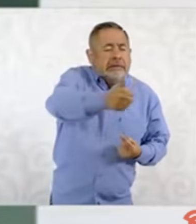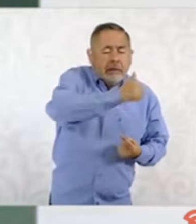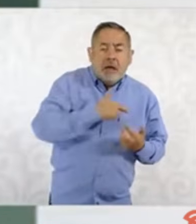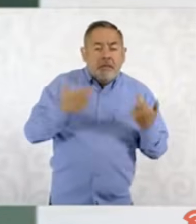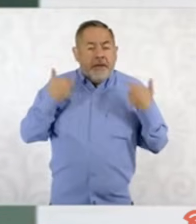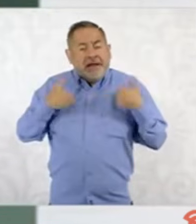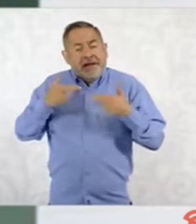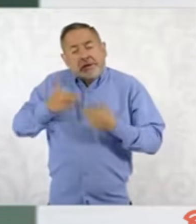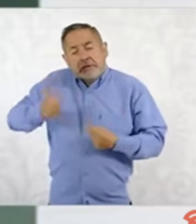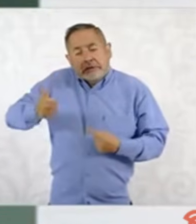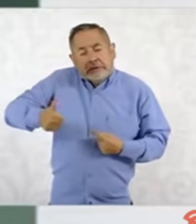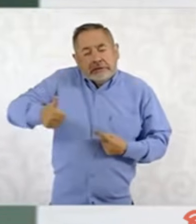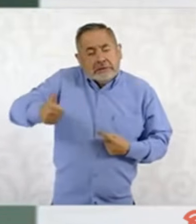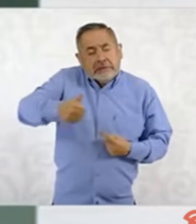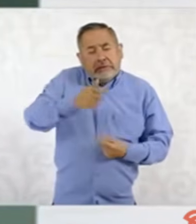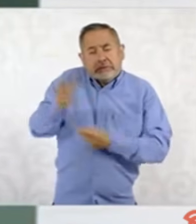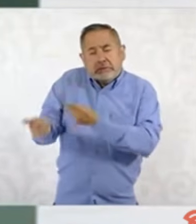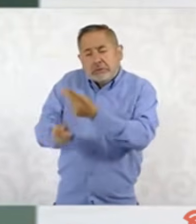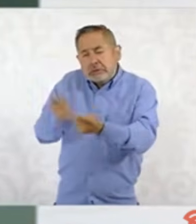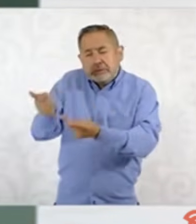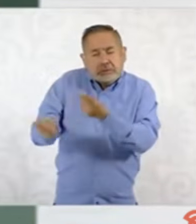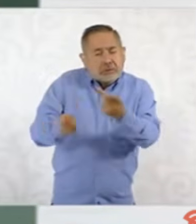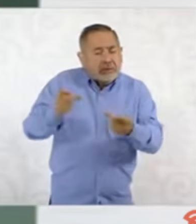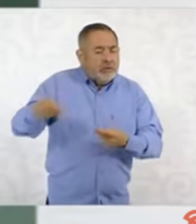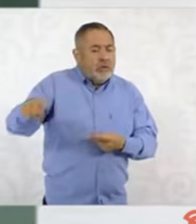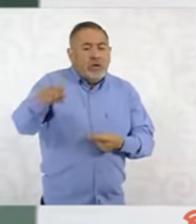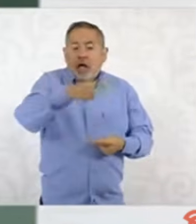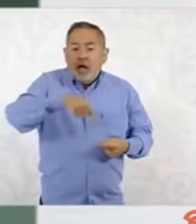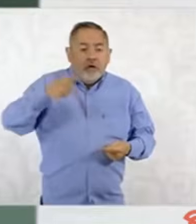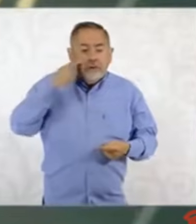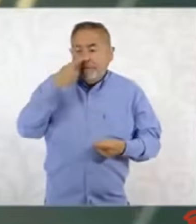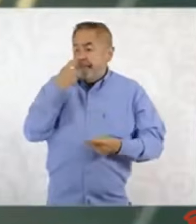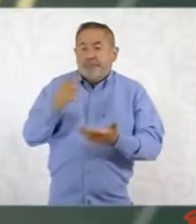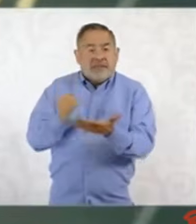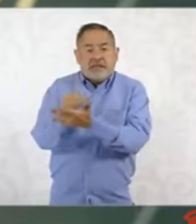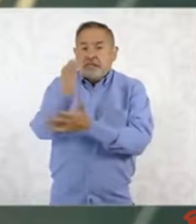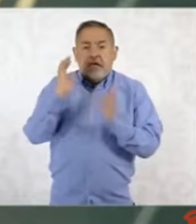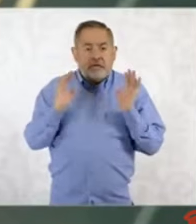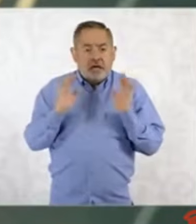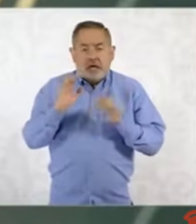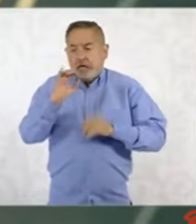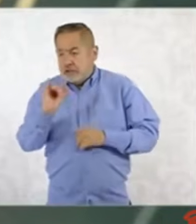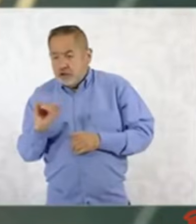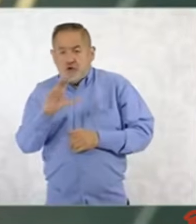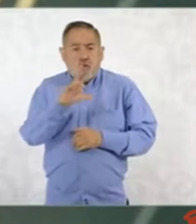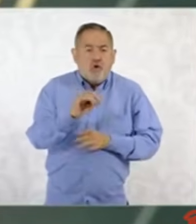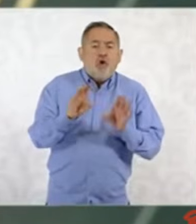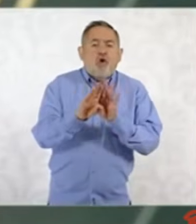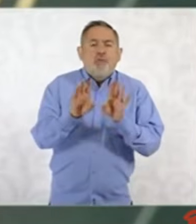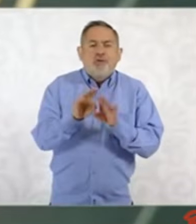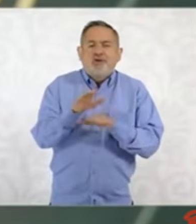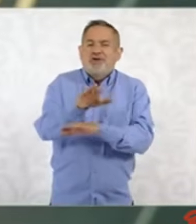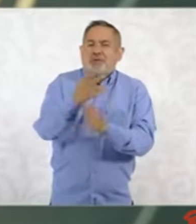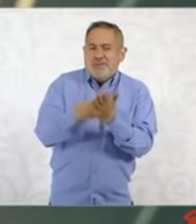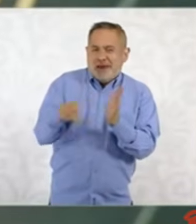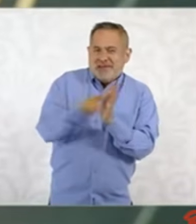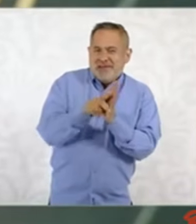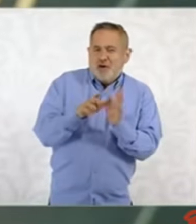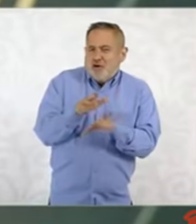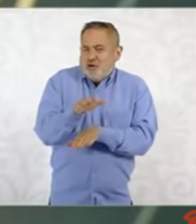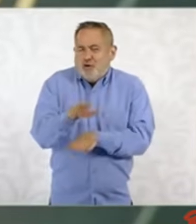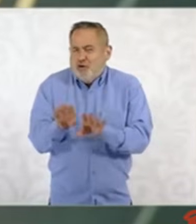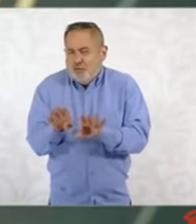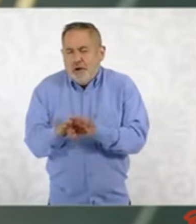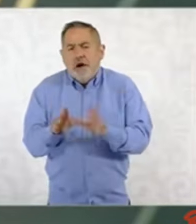maestro, para que ellos decidan esta nueva relación entre el Estado y el magisterio, donde